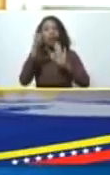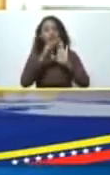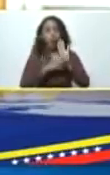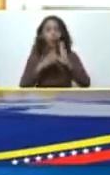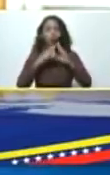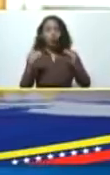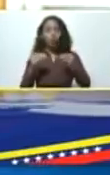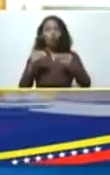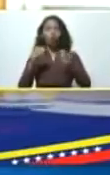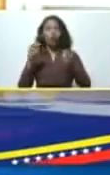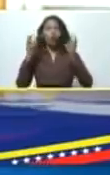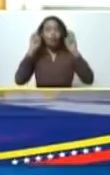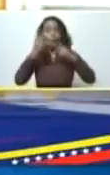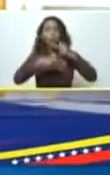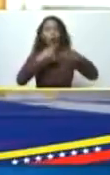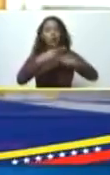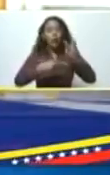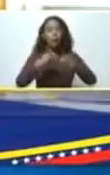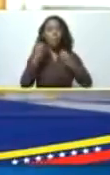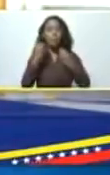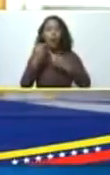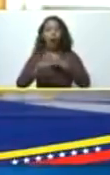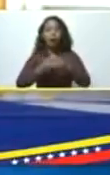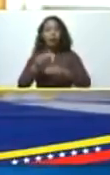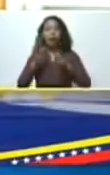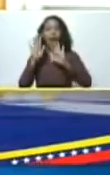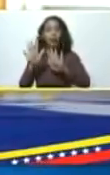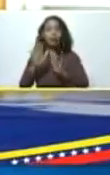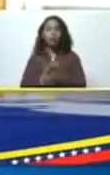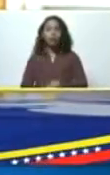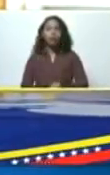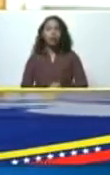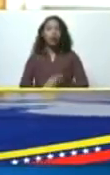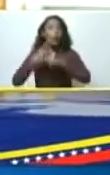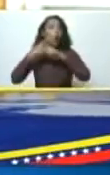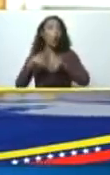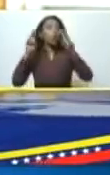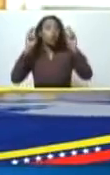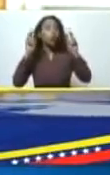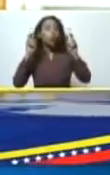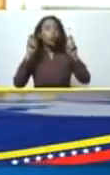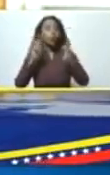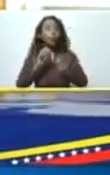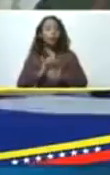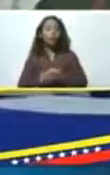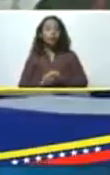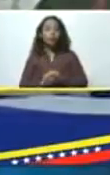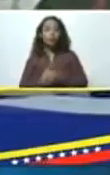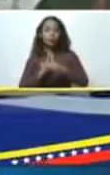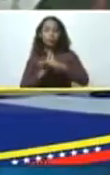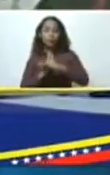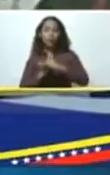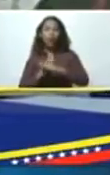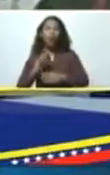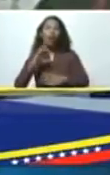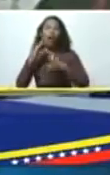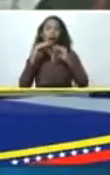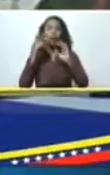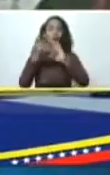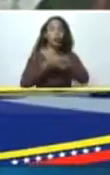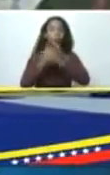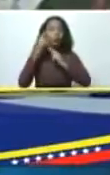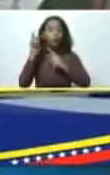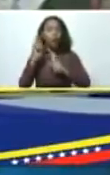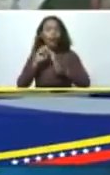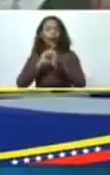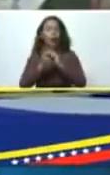toda una conjunción de políticas para garantizar eso. Otro sector donde se va a impactar... Cuando hablamos de sustituir las